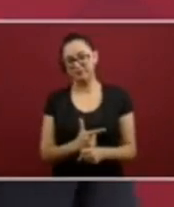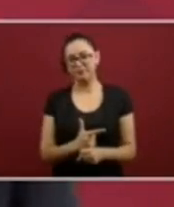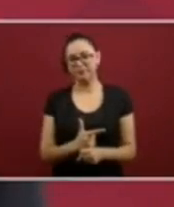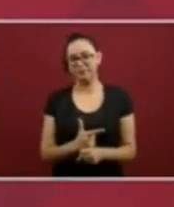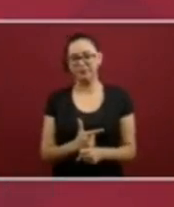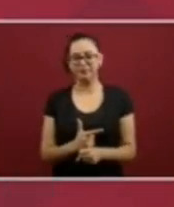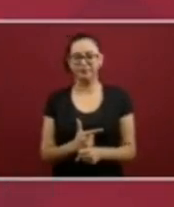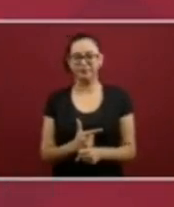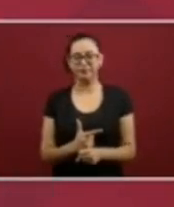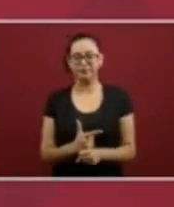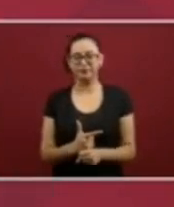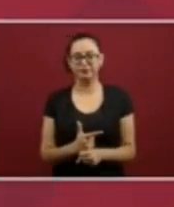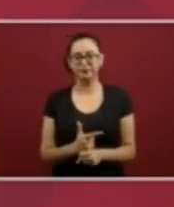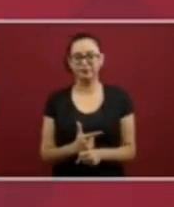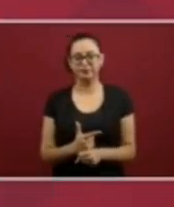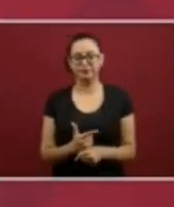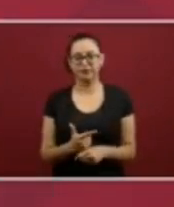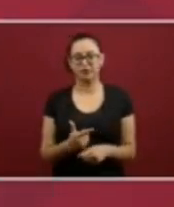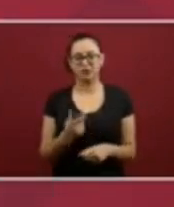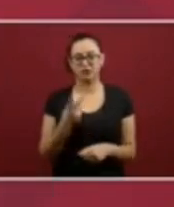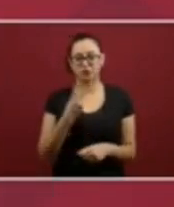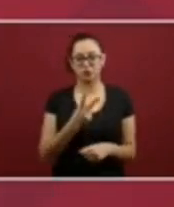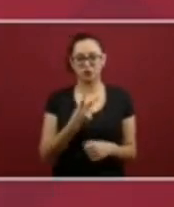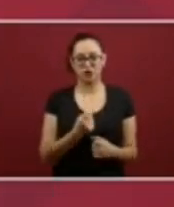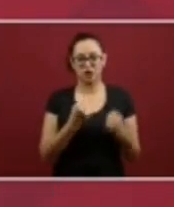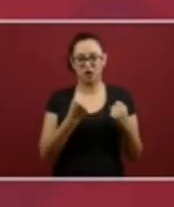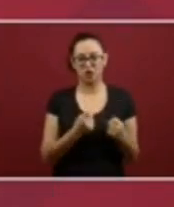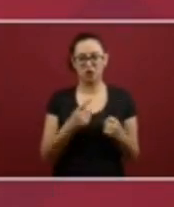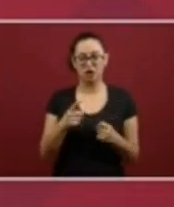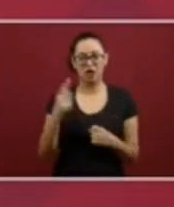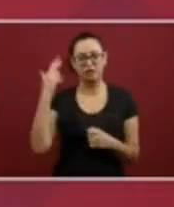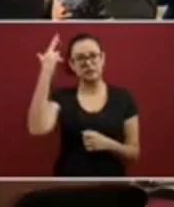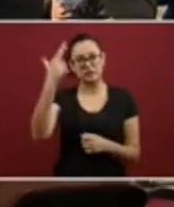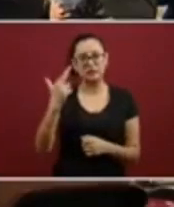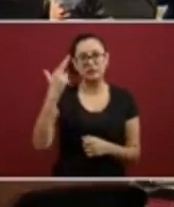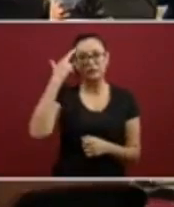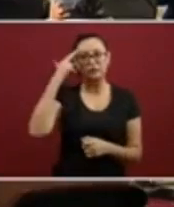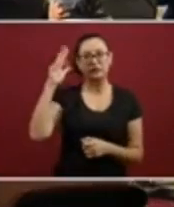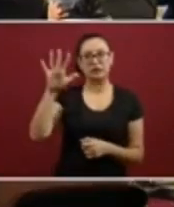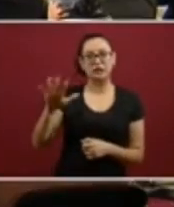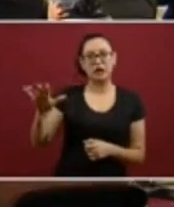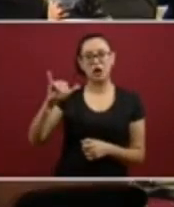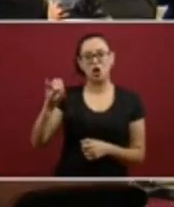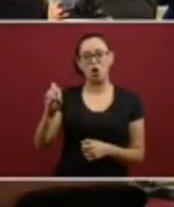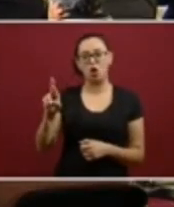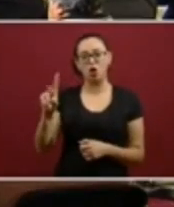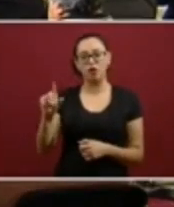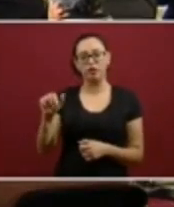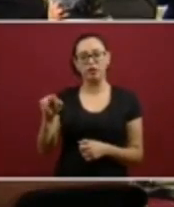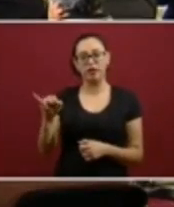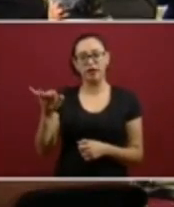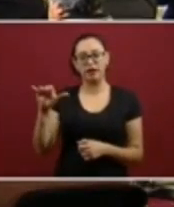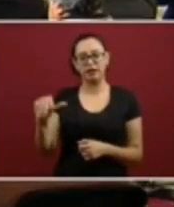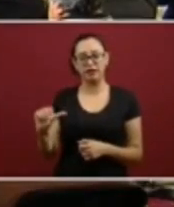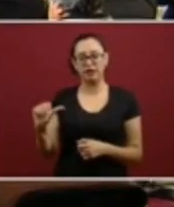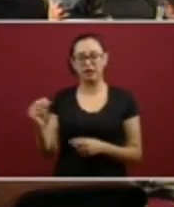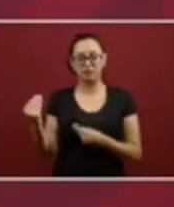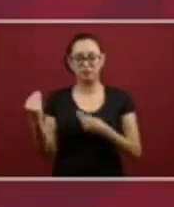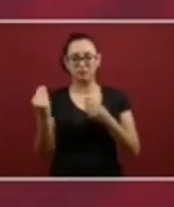que fueron una donación del rey de Jordania. En este caso, esos